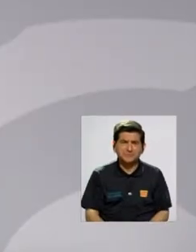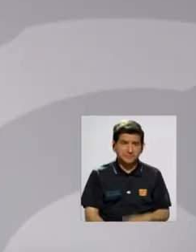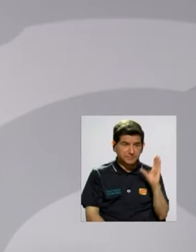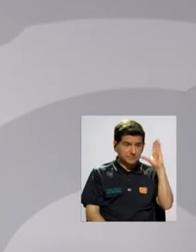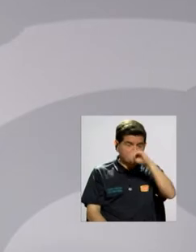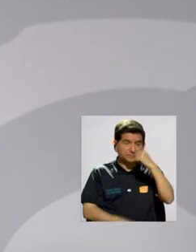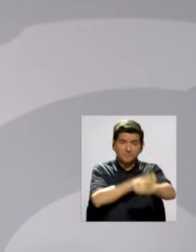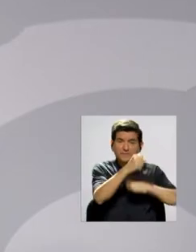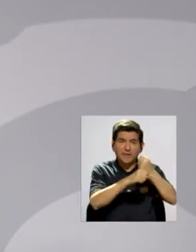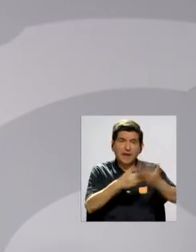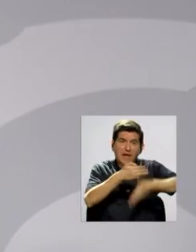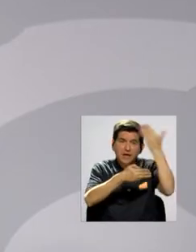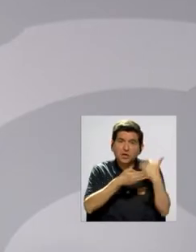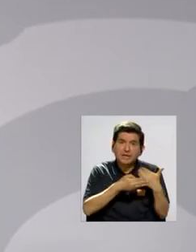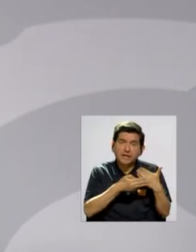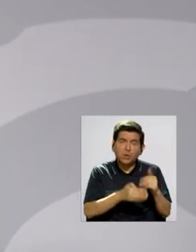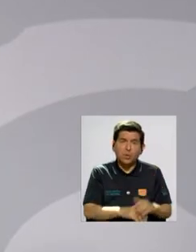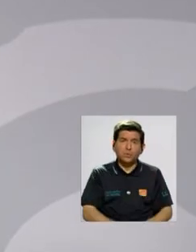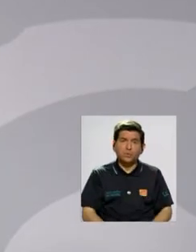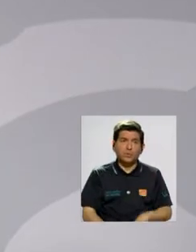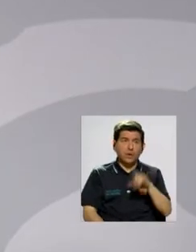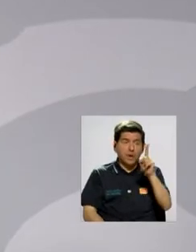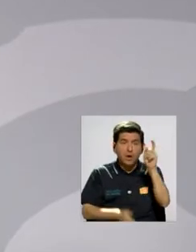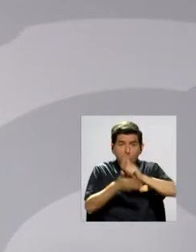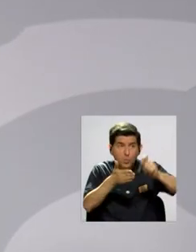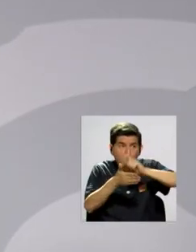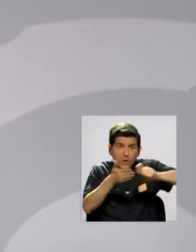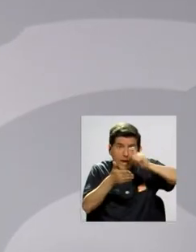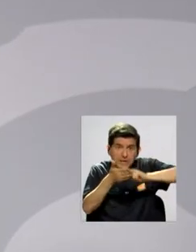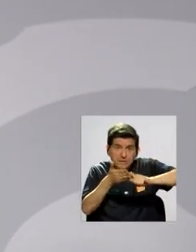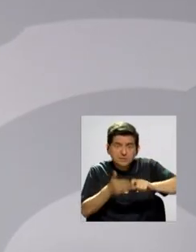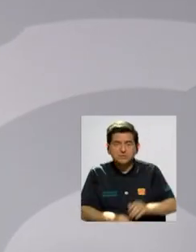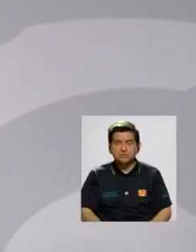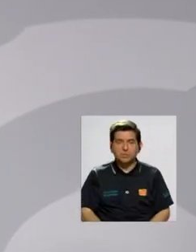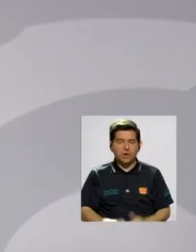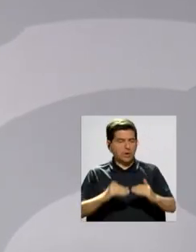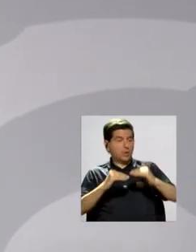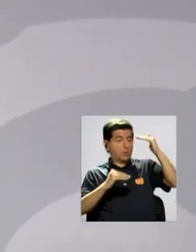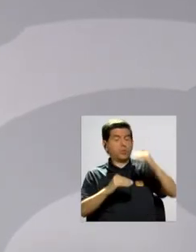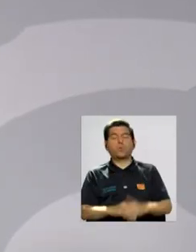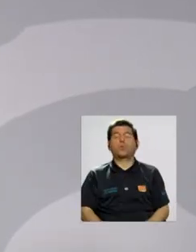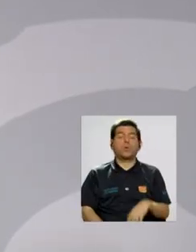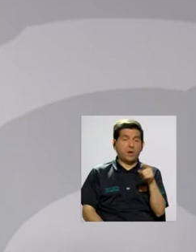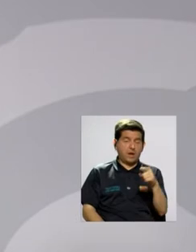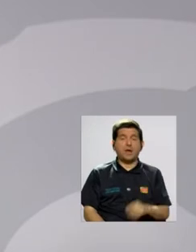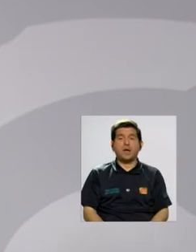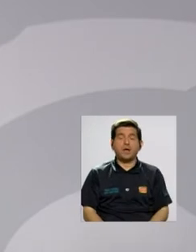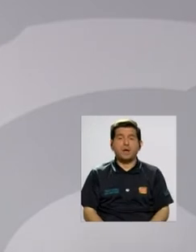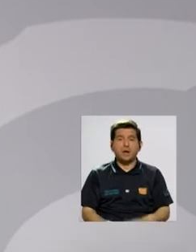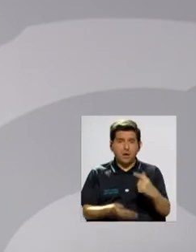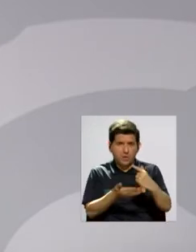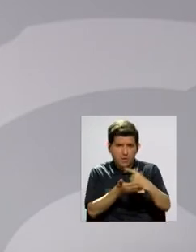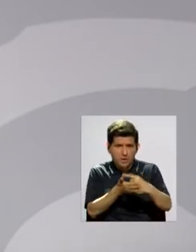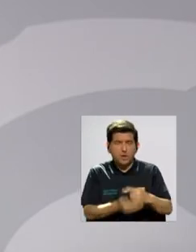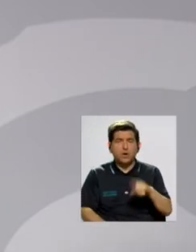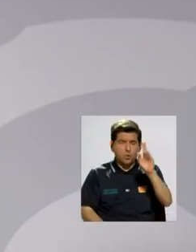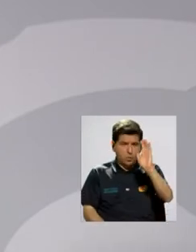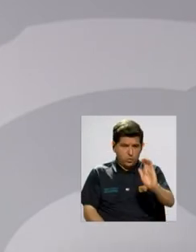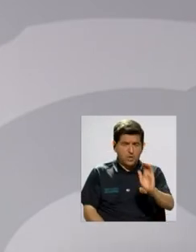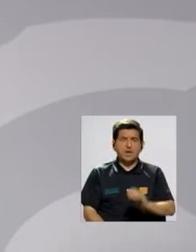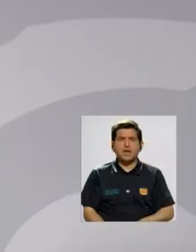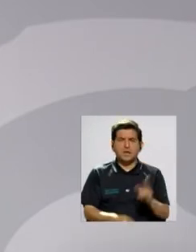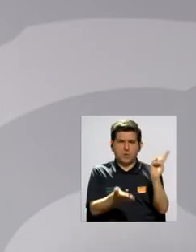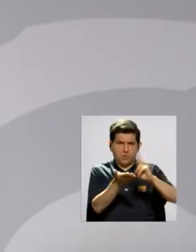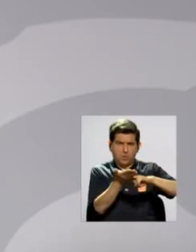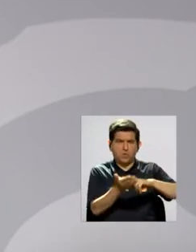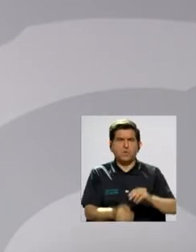el año pasado cómo en una escuela de alto nivel en Huachipelín estaba matriculado un niño que